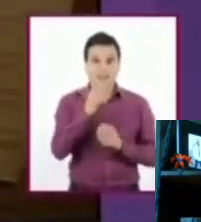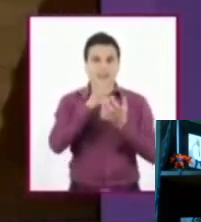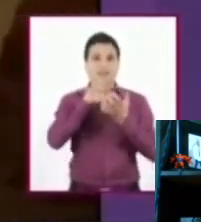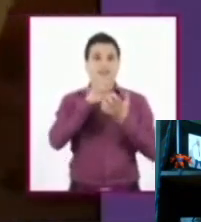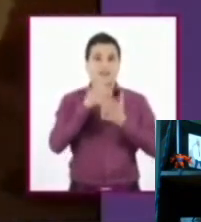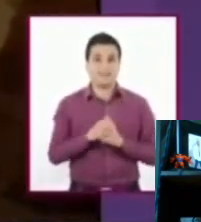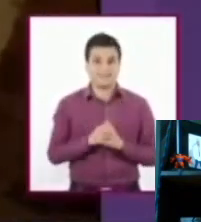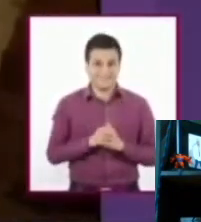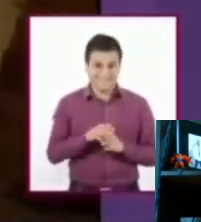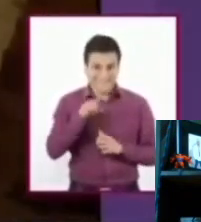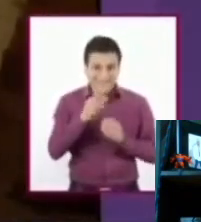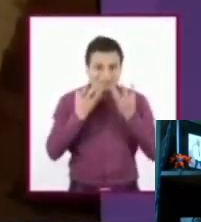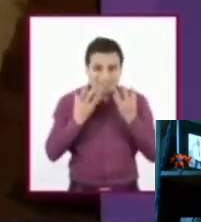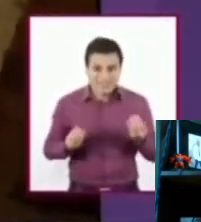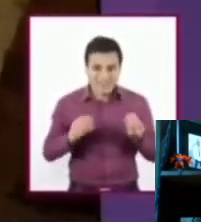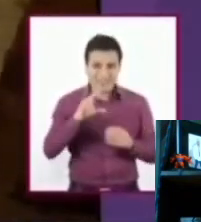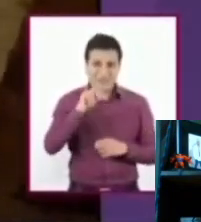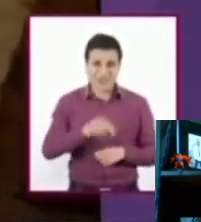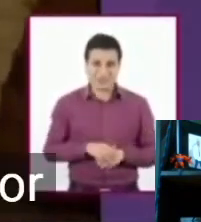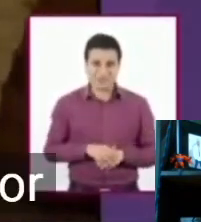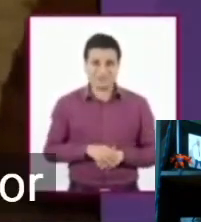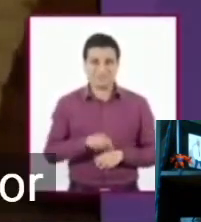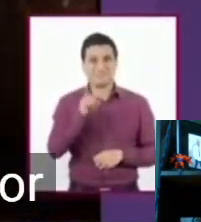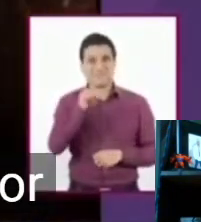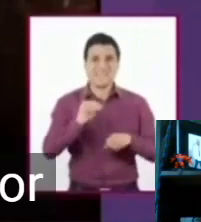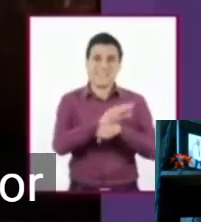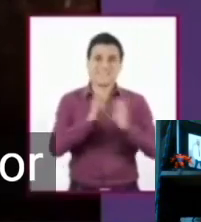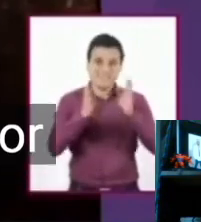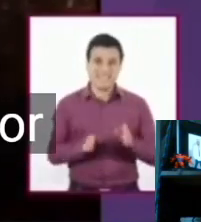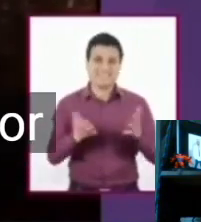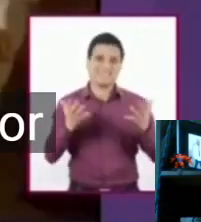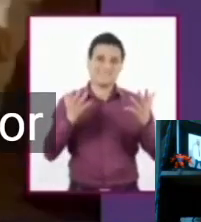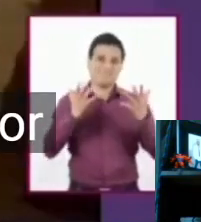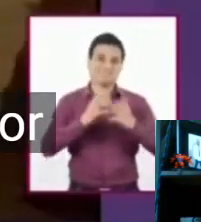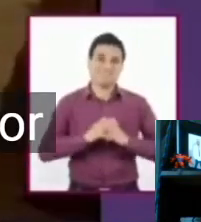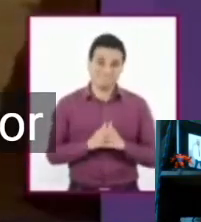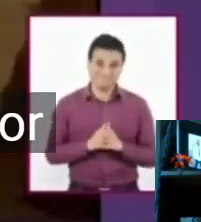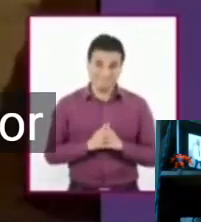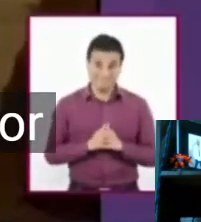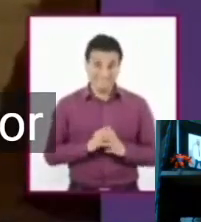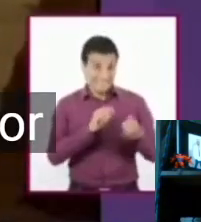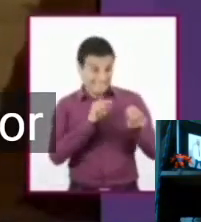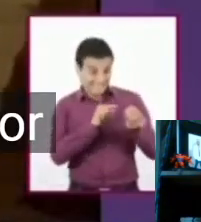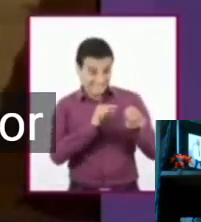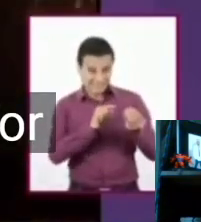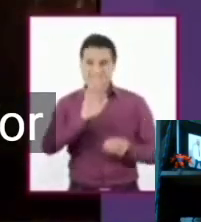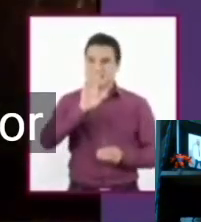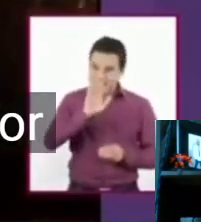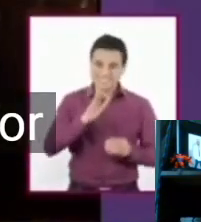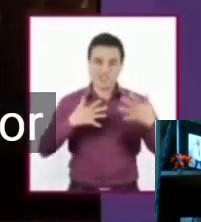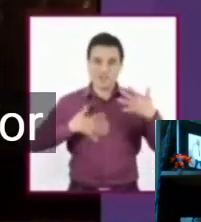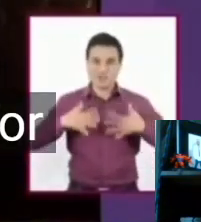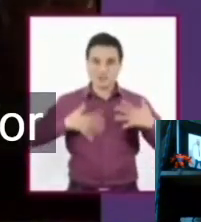es normal ya es hora de ver en mis genes glow